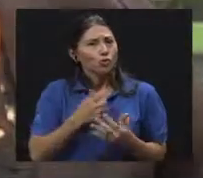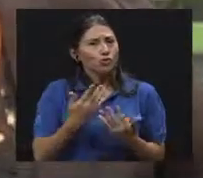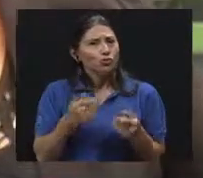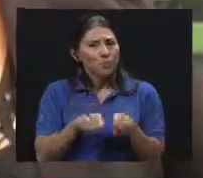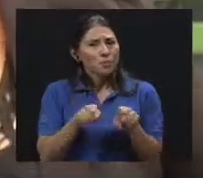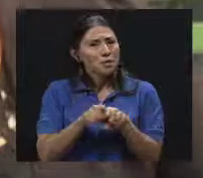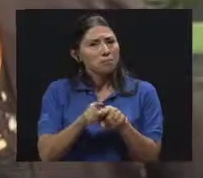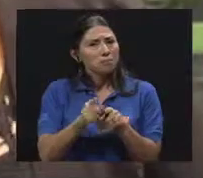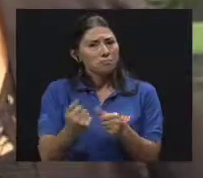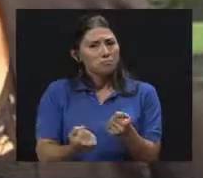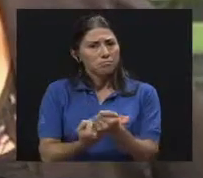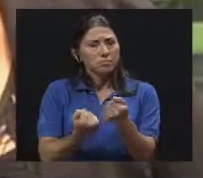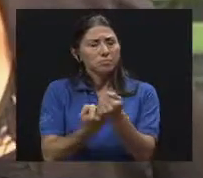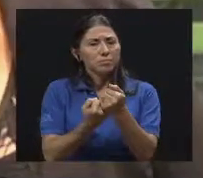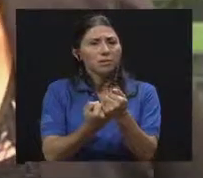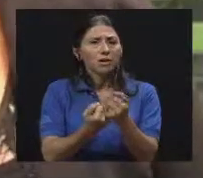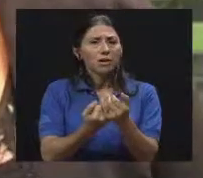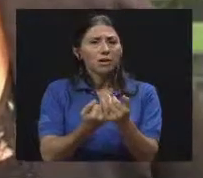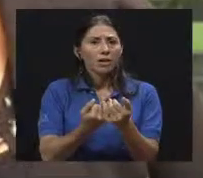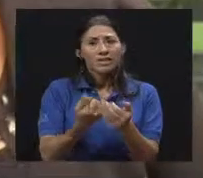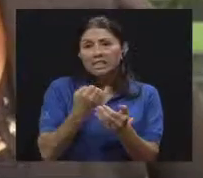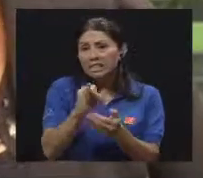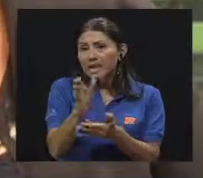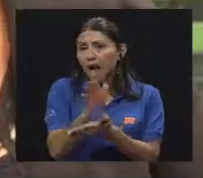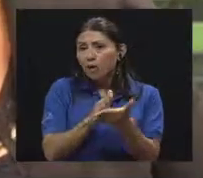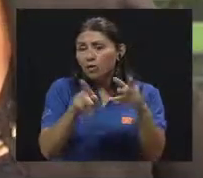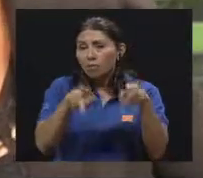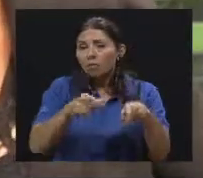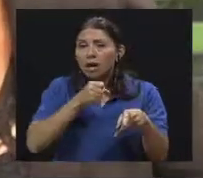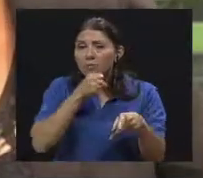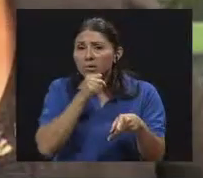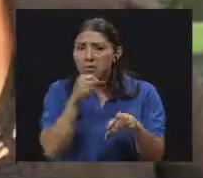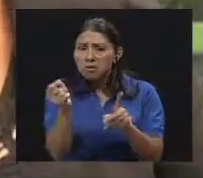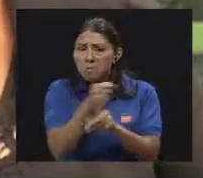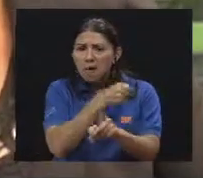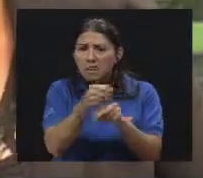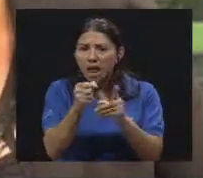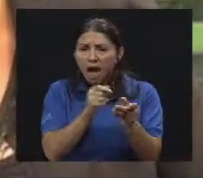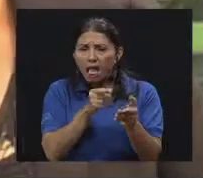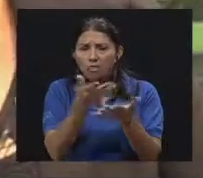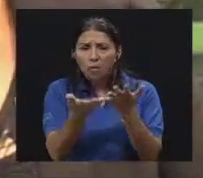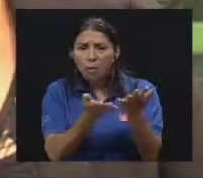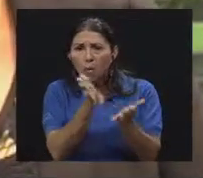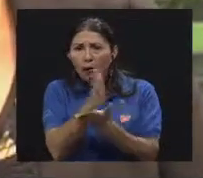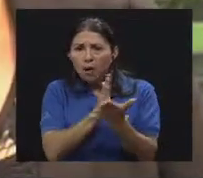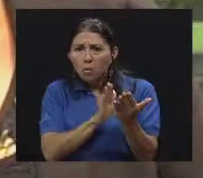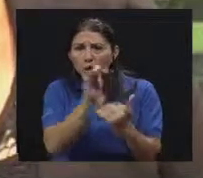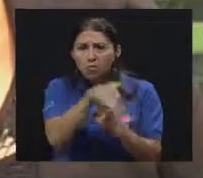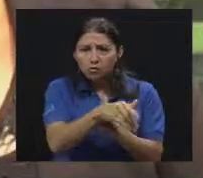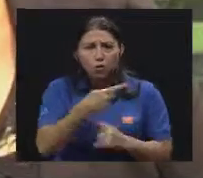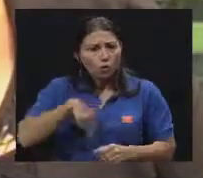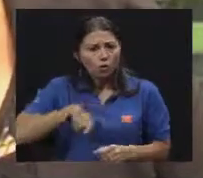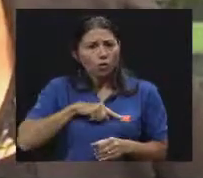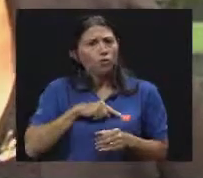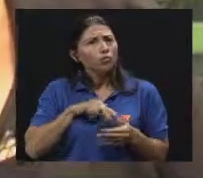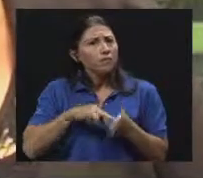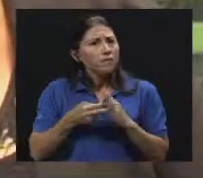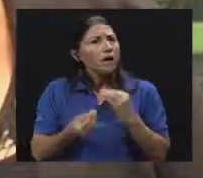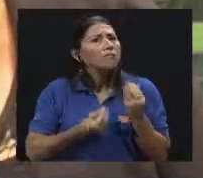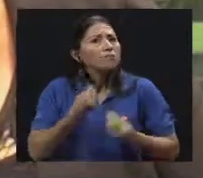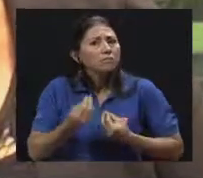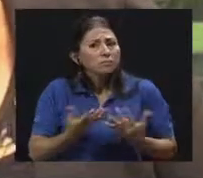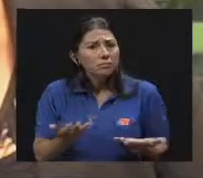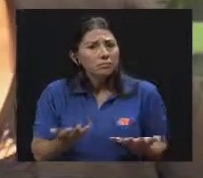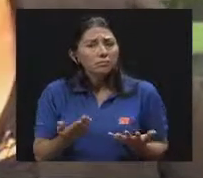¿verdad?, de lo que sucede, tanto maltrato, tanta situación que se ha dado hacia la persona adulta uh-huh. mayor. ¿Cómo podríamos nosotros, qué consejo nos